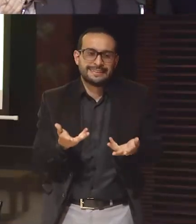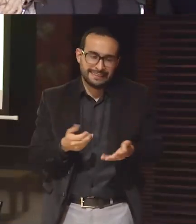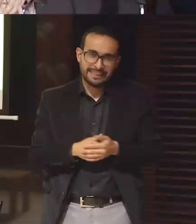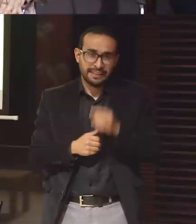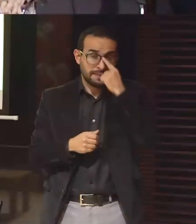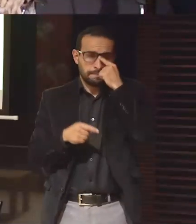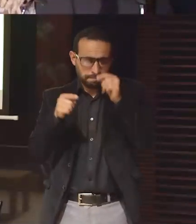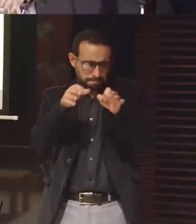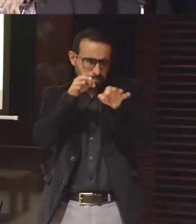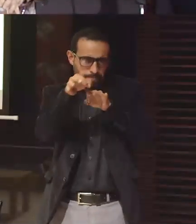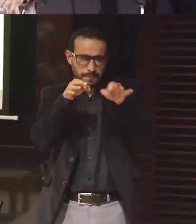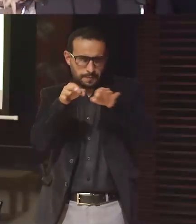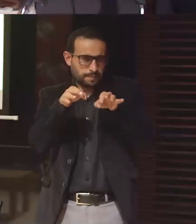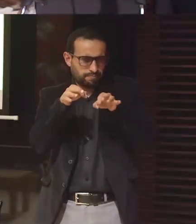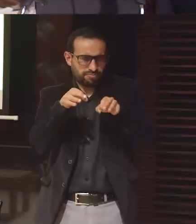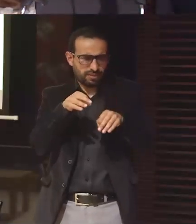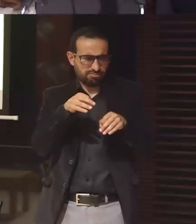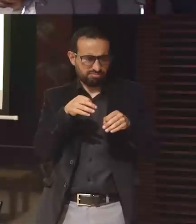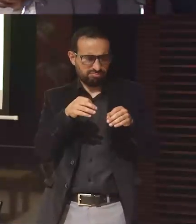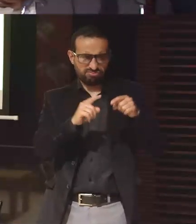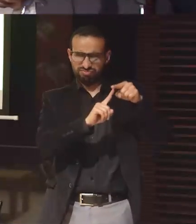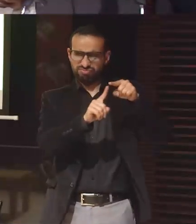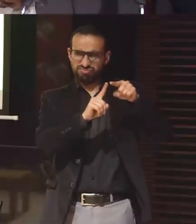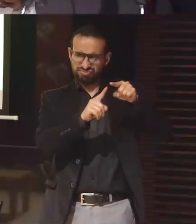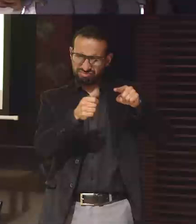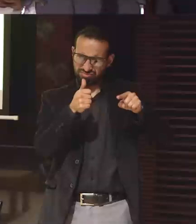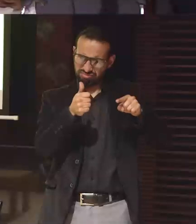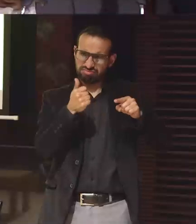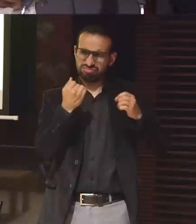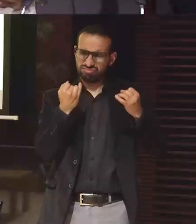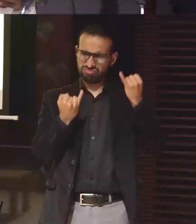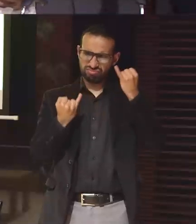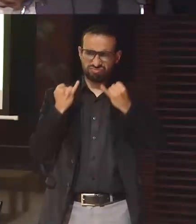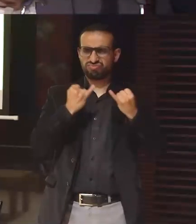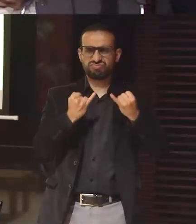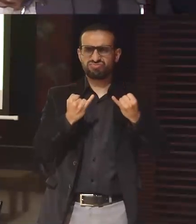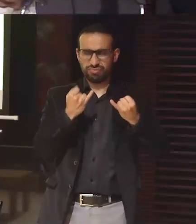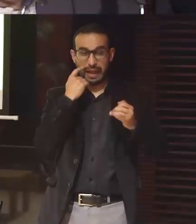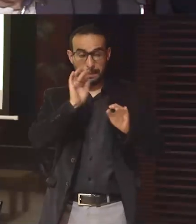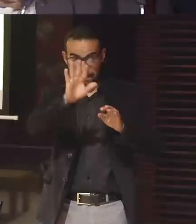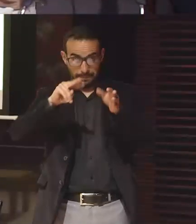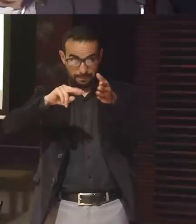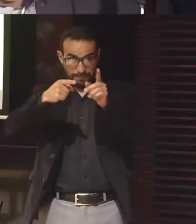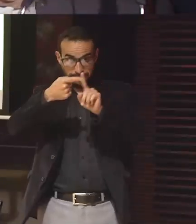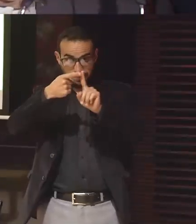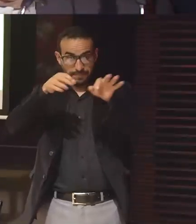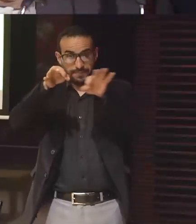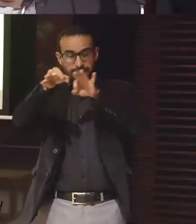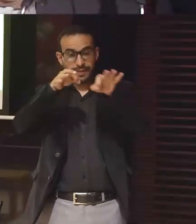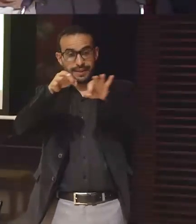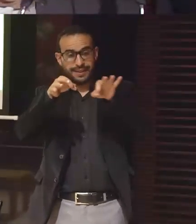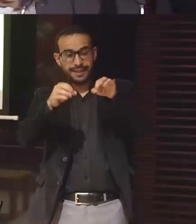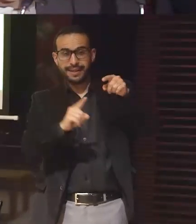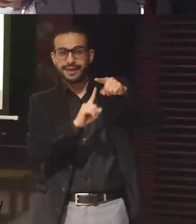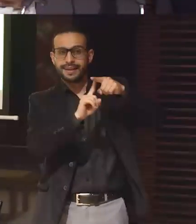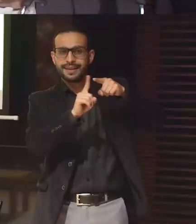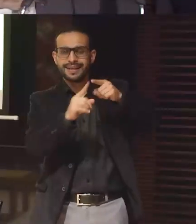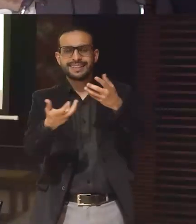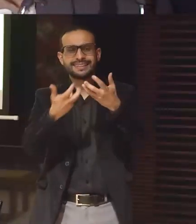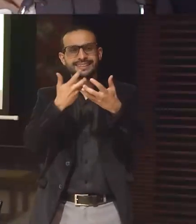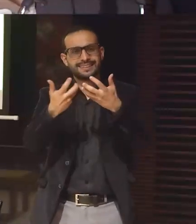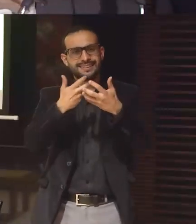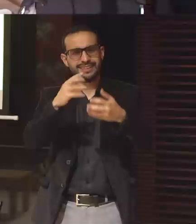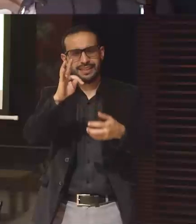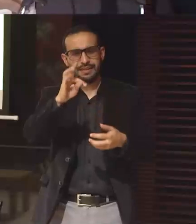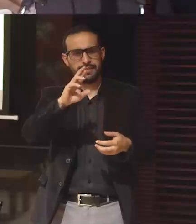5 puntos. El primero es, me paro en una parte y es que es Transmilenio. Nosotros tenemos Transmilenio, el sistema troncal, el rojo que